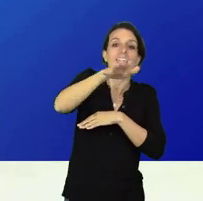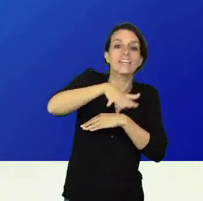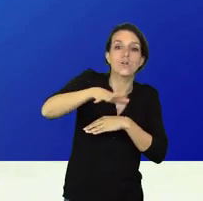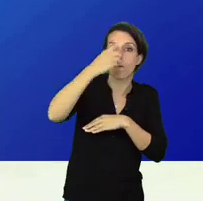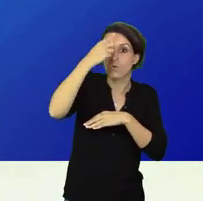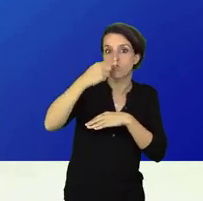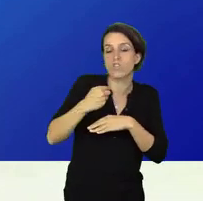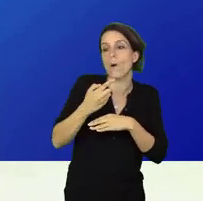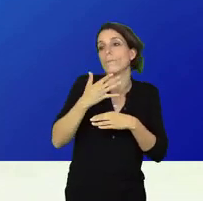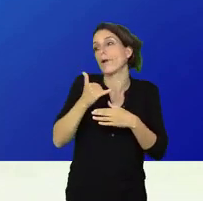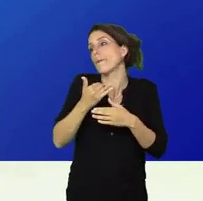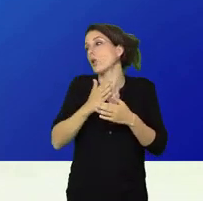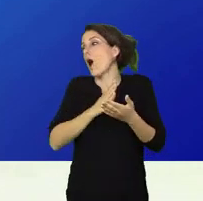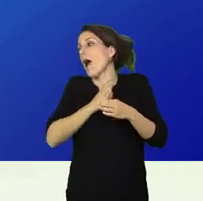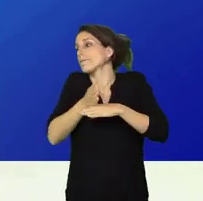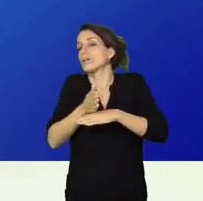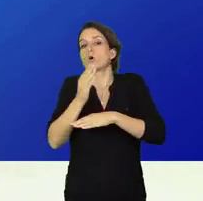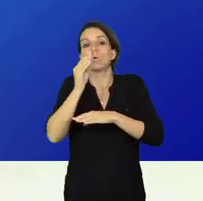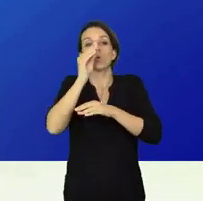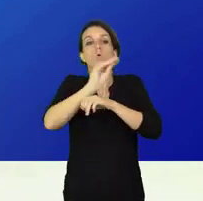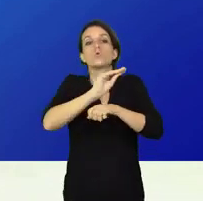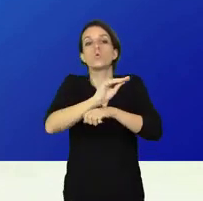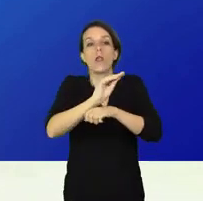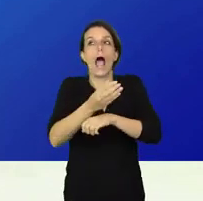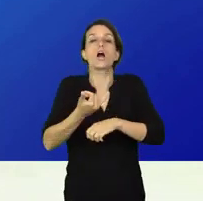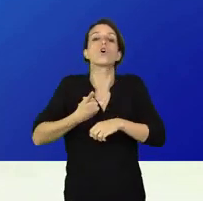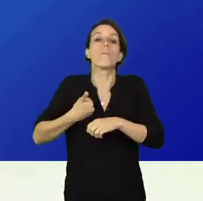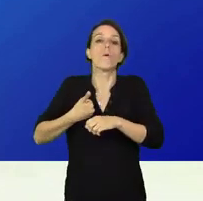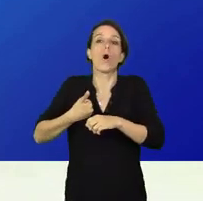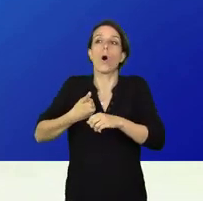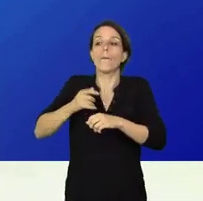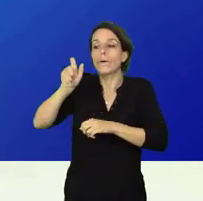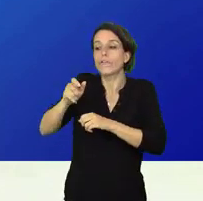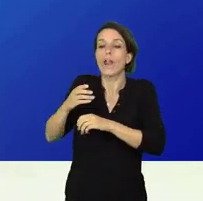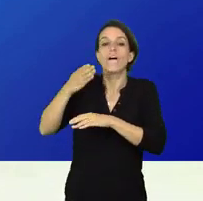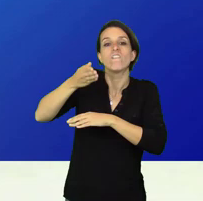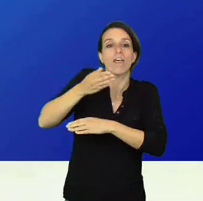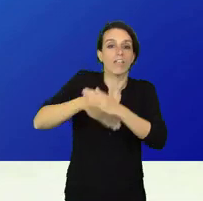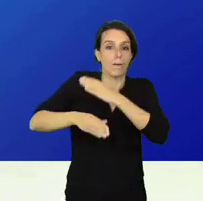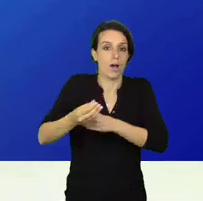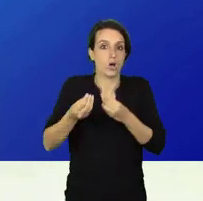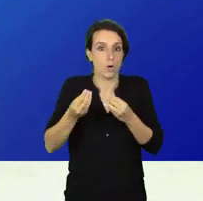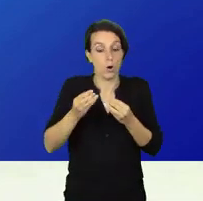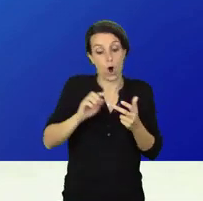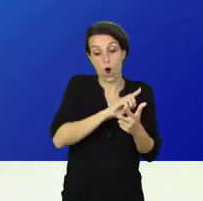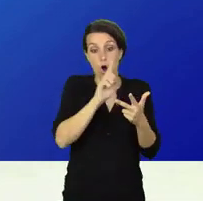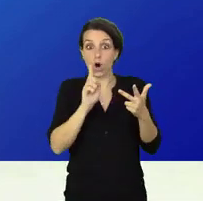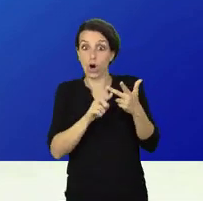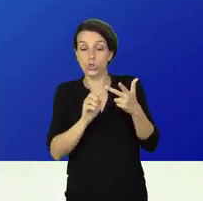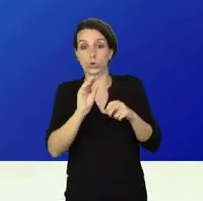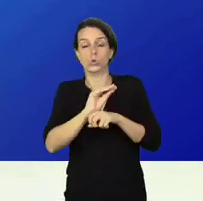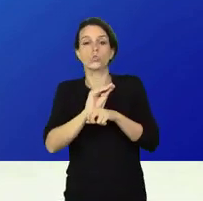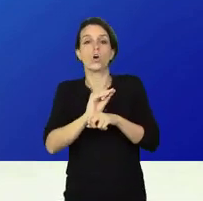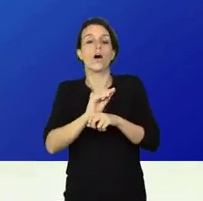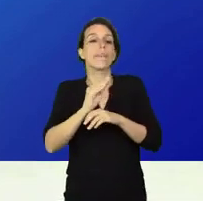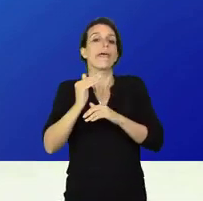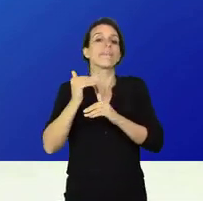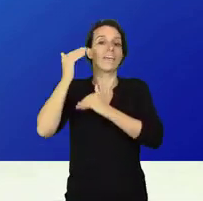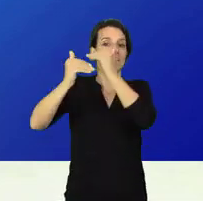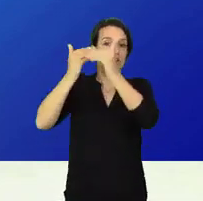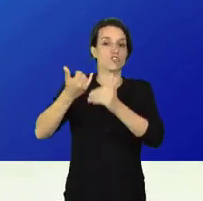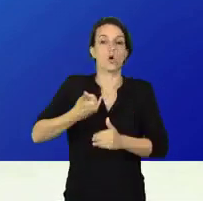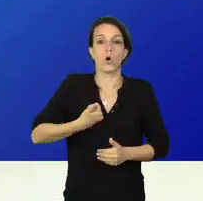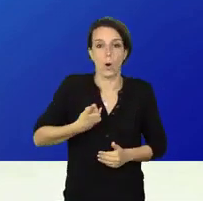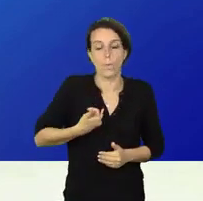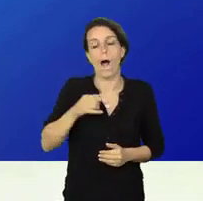que den acceso cultural, básicamente. Y después en otros cursos que tienen que ver con alteraciones del desarrollo, ahí específicamente en